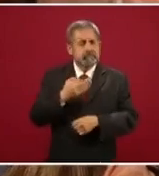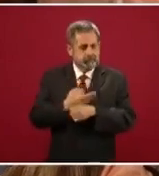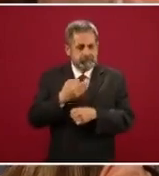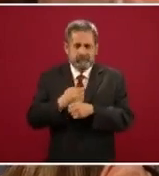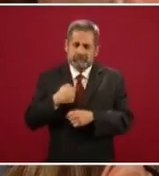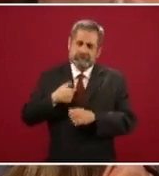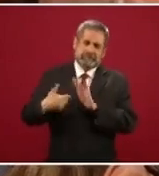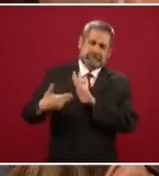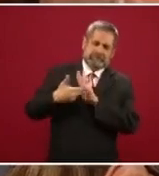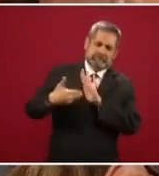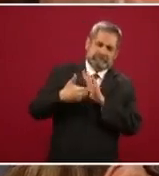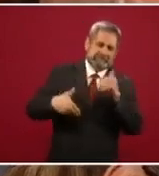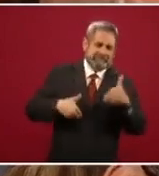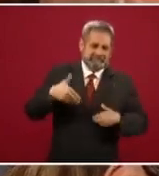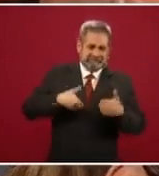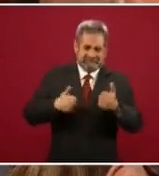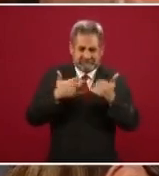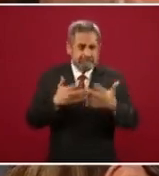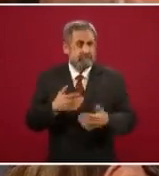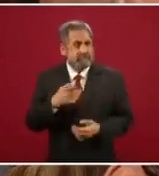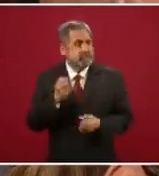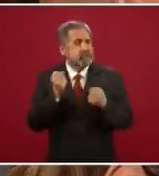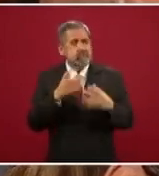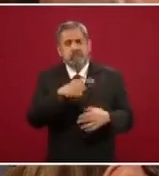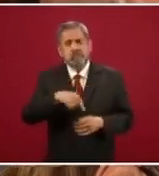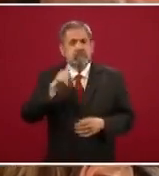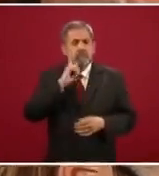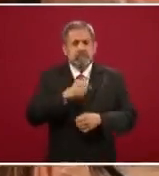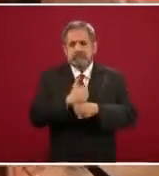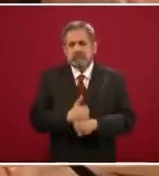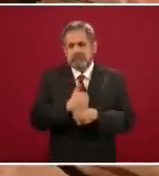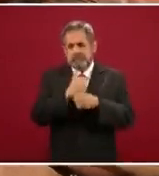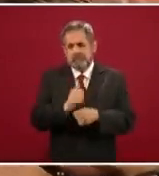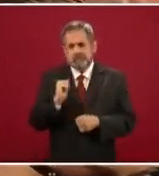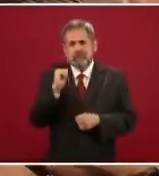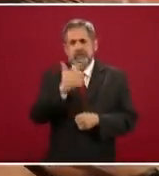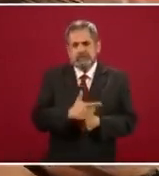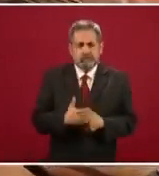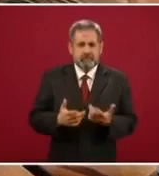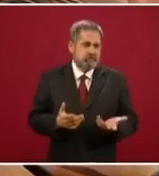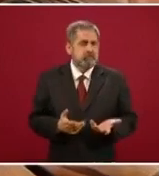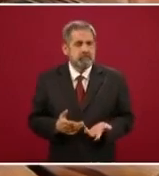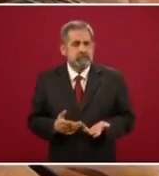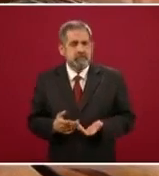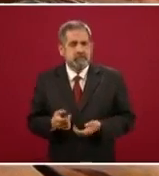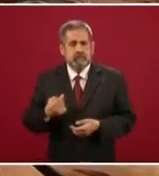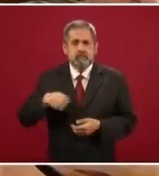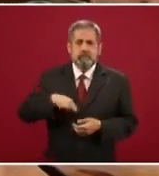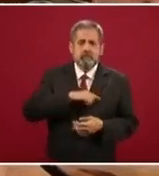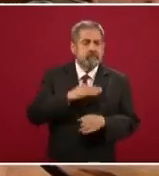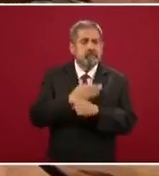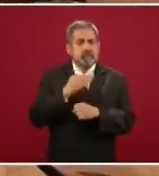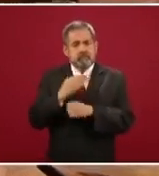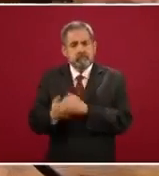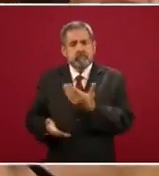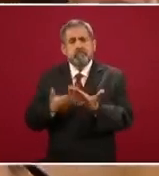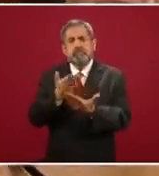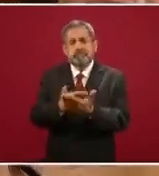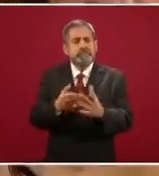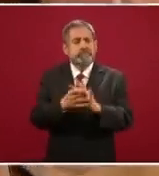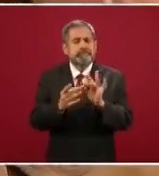acosada, muchas mujeres han sufrido algún tipo de violencia. Porque nosotras hoy estamos planteando que